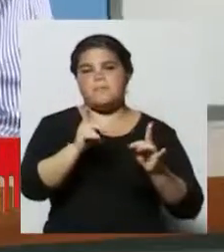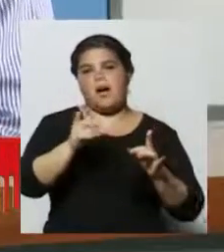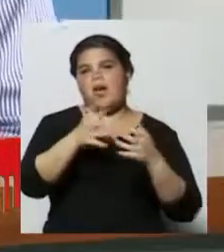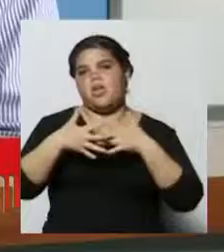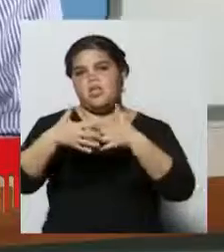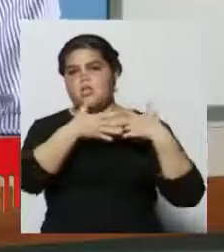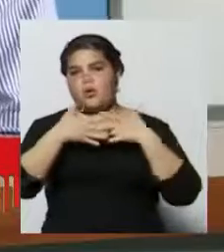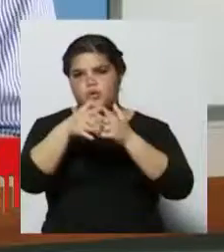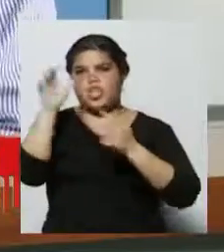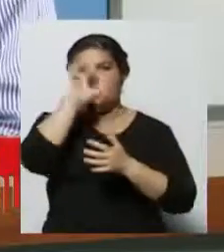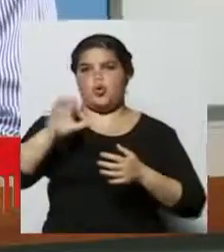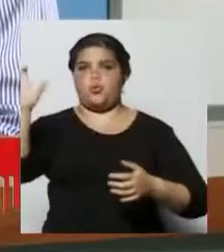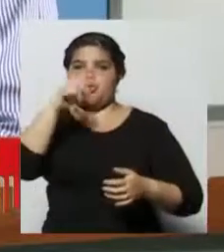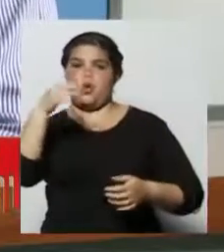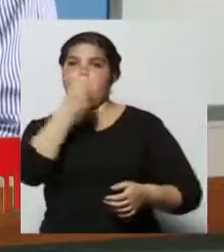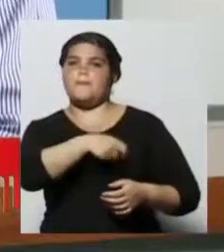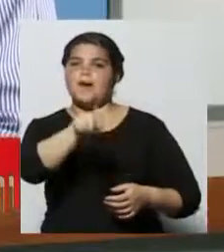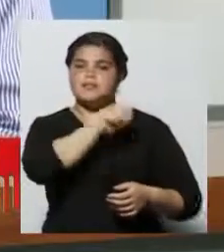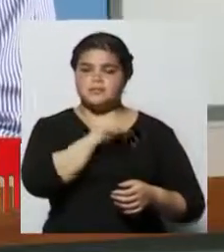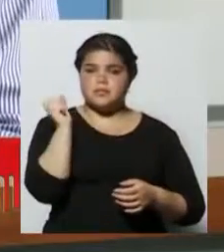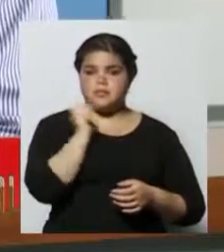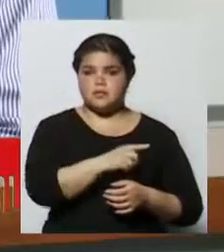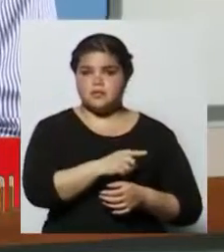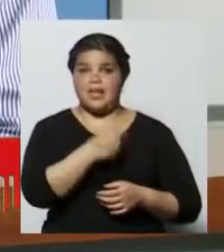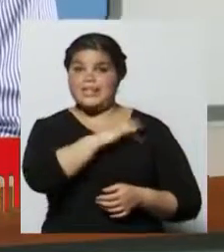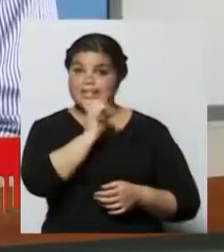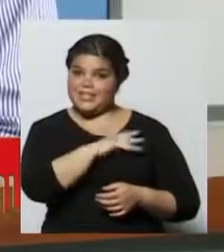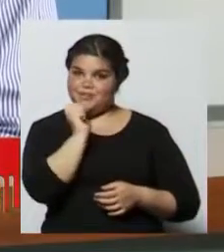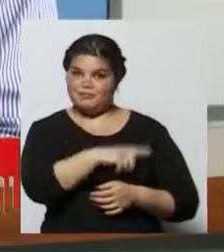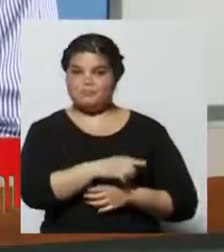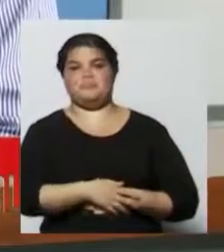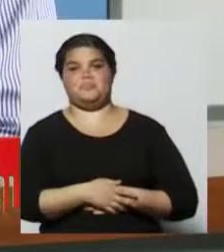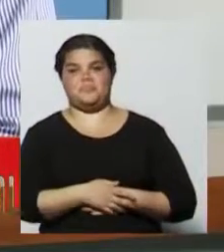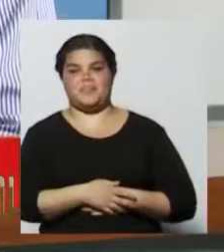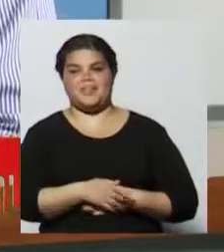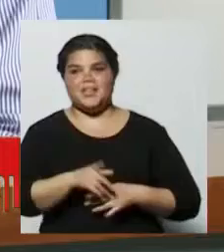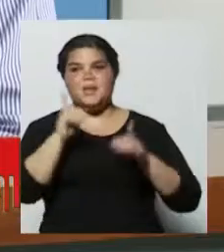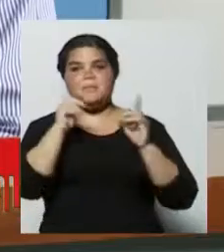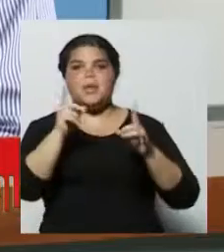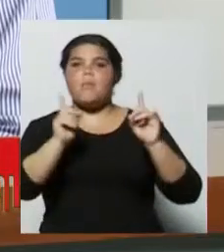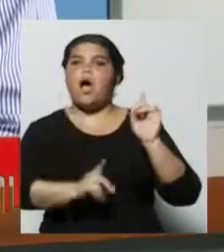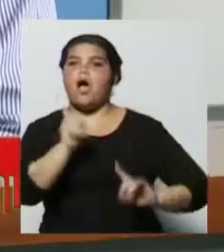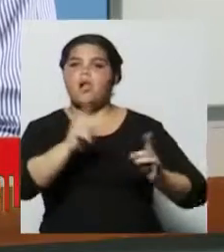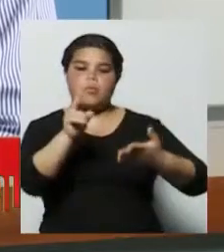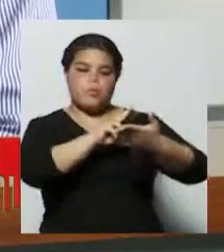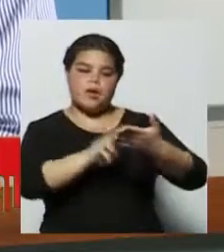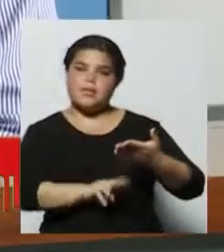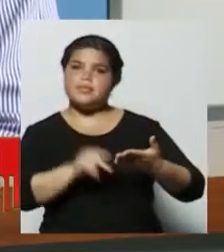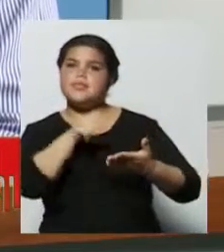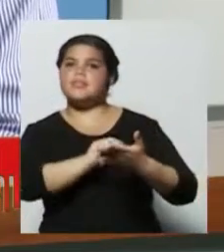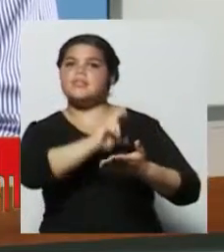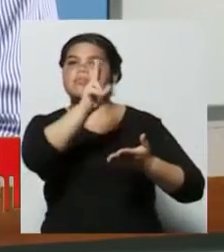en Europa, en Chile, aquí mismo, esos manuales te dicen que lo más efectivo es el shock y no el gradualismo, ¿sí?